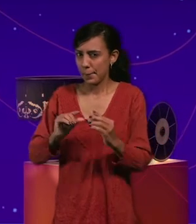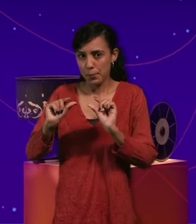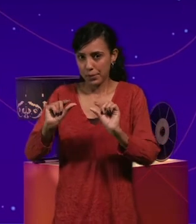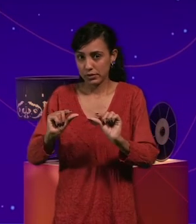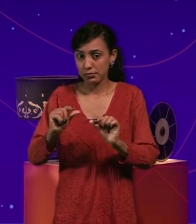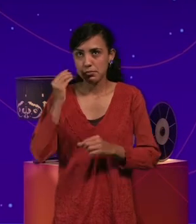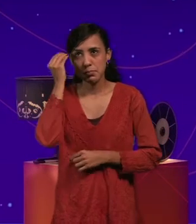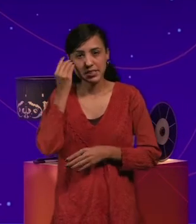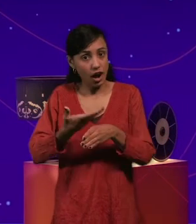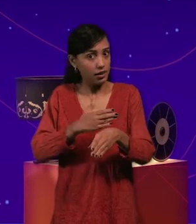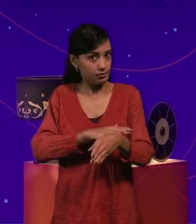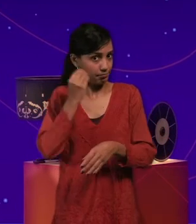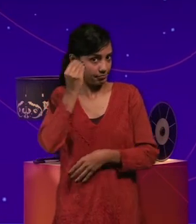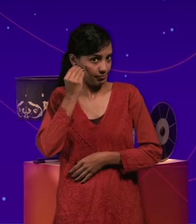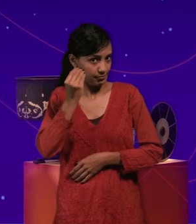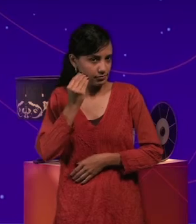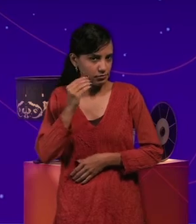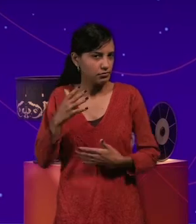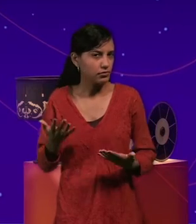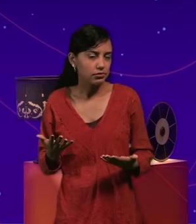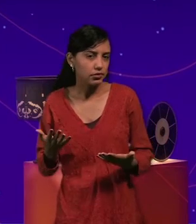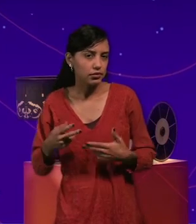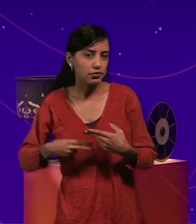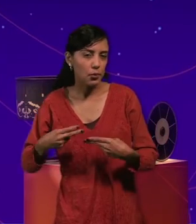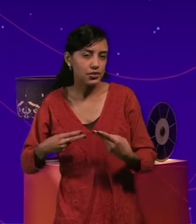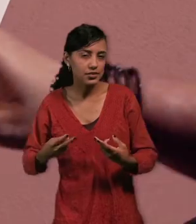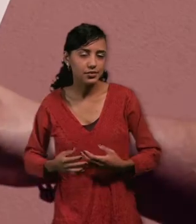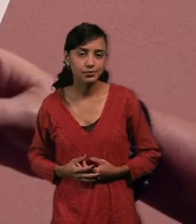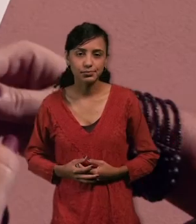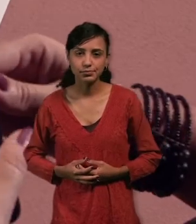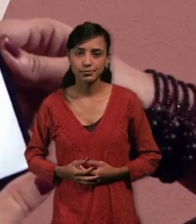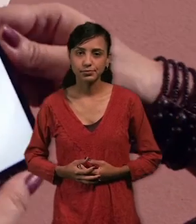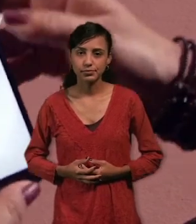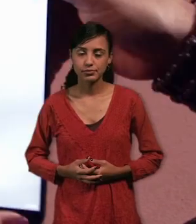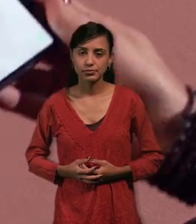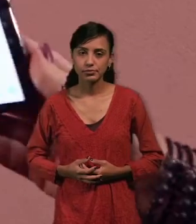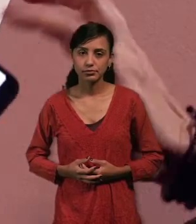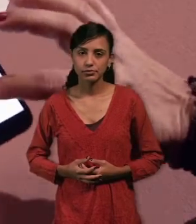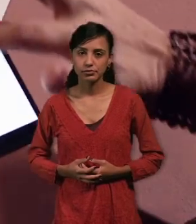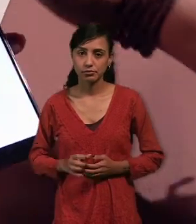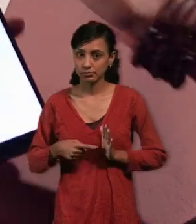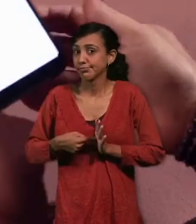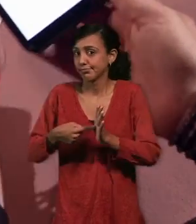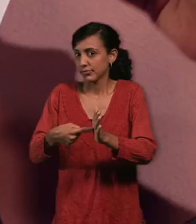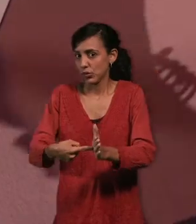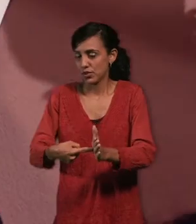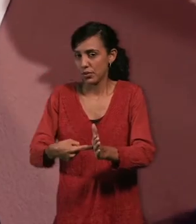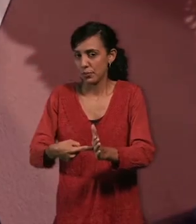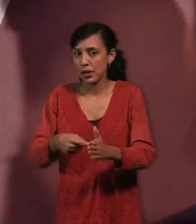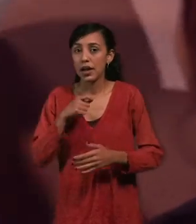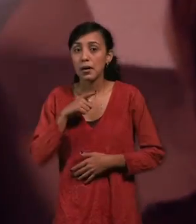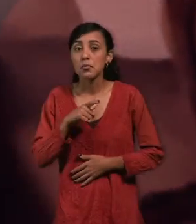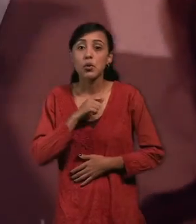Eso tenemos que pensarlo bien antes de hacerlo, que es lo que vamos a representar. También les quería sugerir que